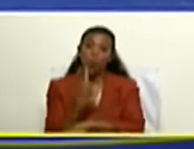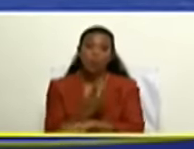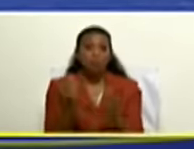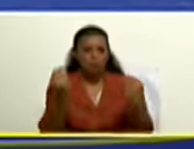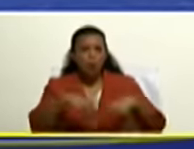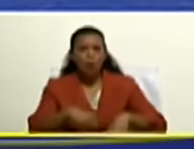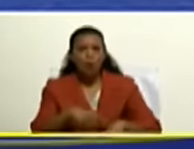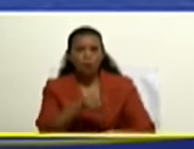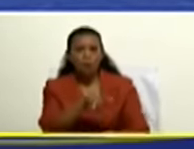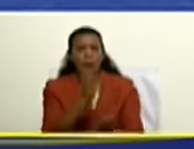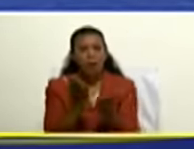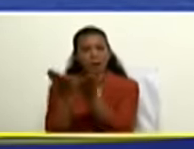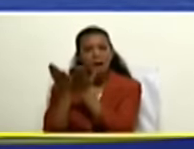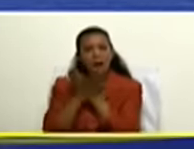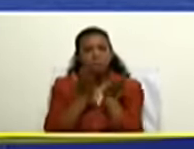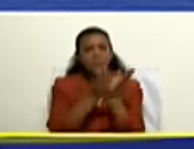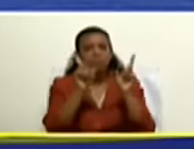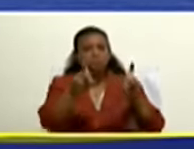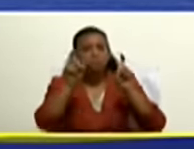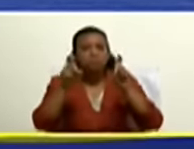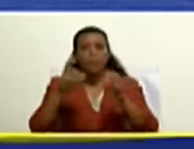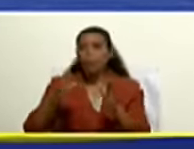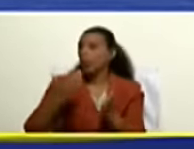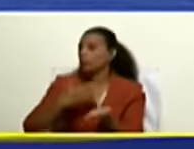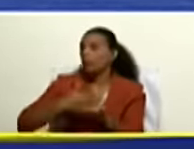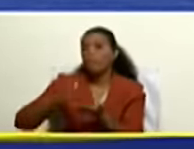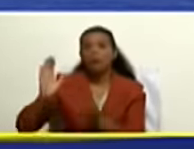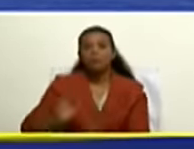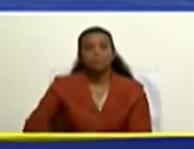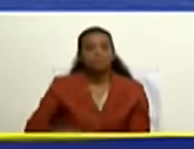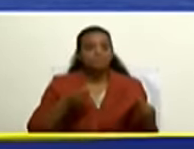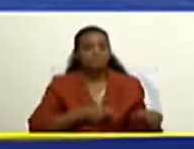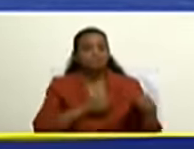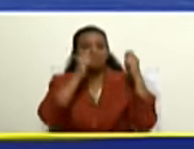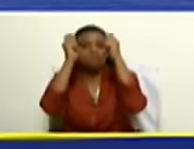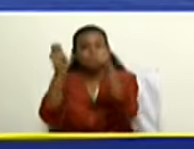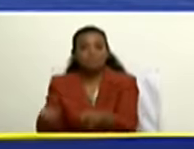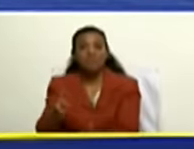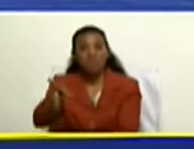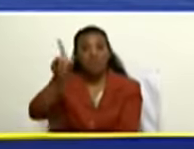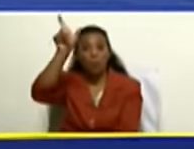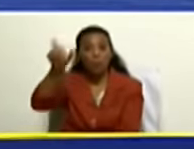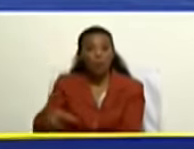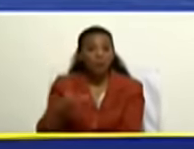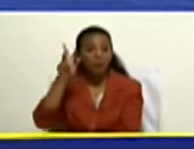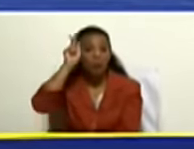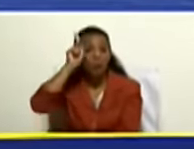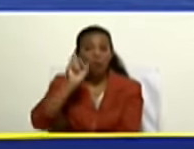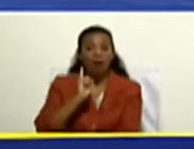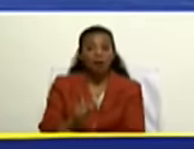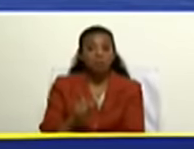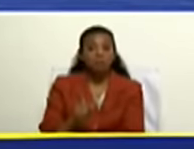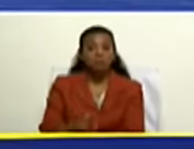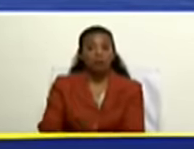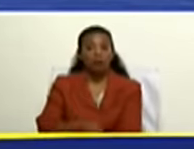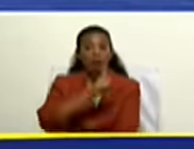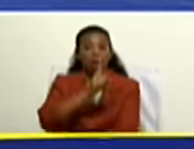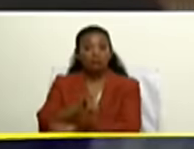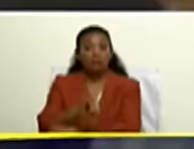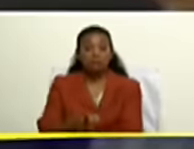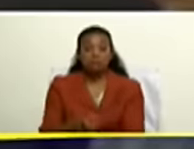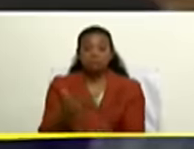acuerdo? Sí. Se las mando, pues. Se las mando. Es buena la profesora. Muy exigente. Eso